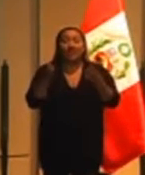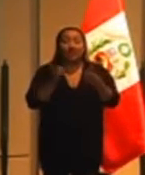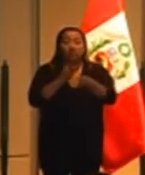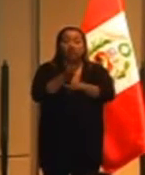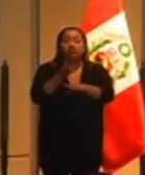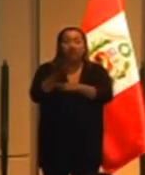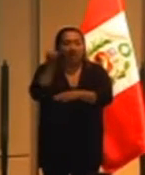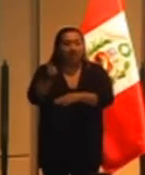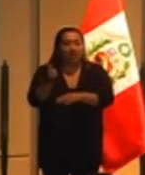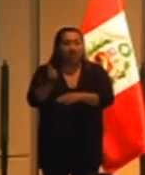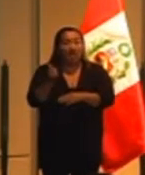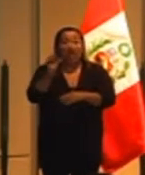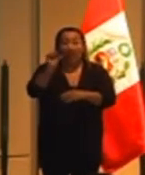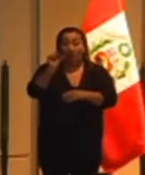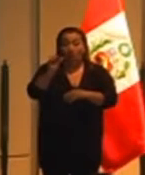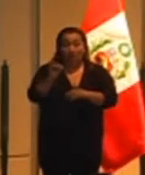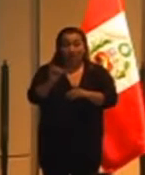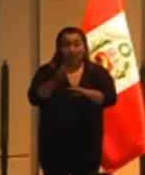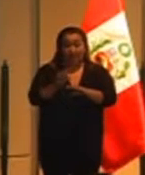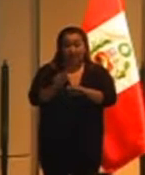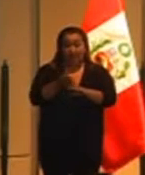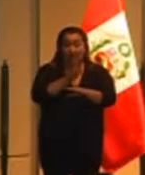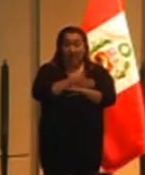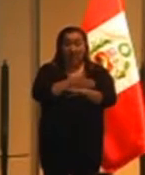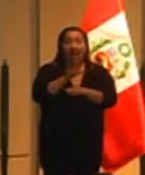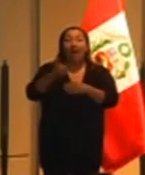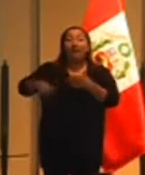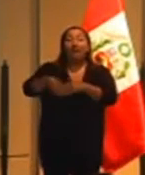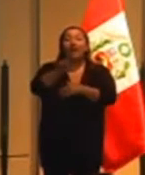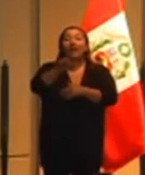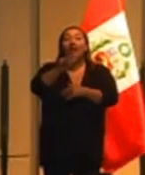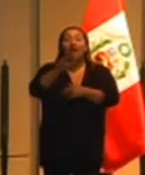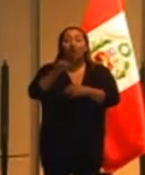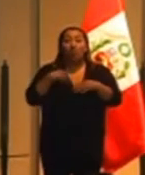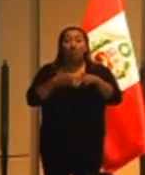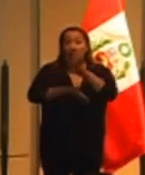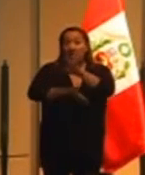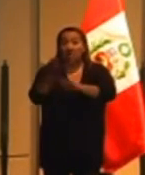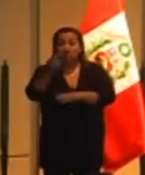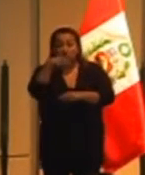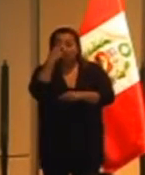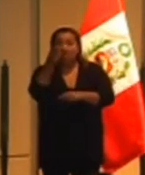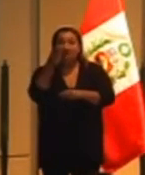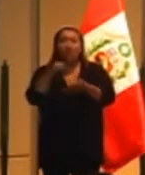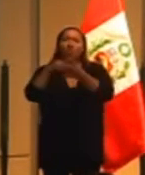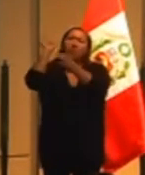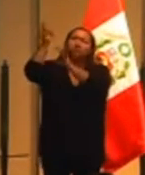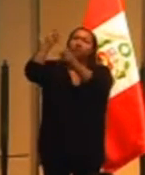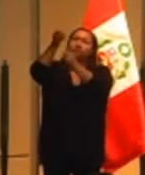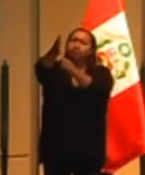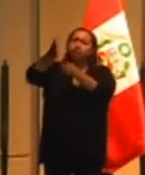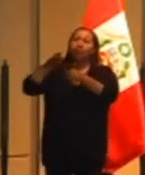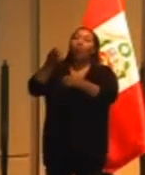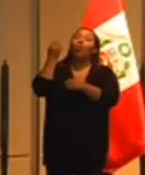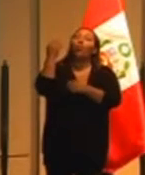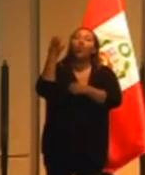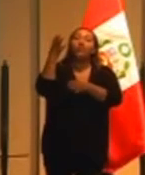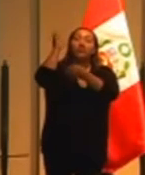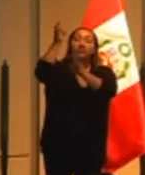intervenciones que hay. Ahorita mismo, nomás, aquí en la Avenida Larco, pueden salir ustedes y ver una exposición, la cuarta